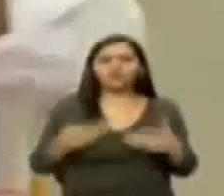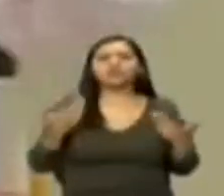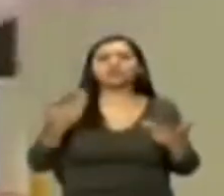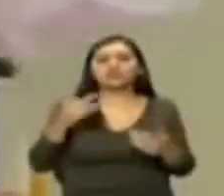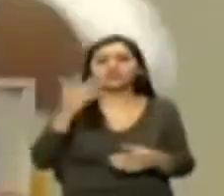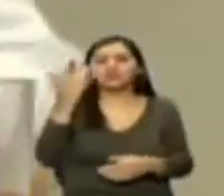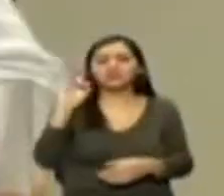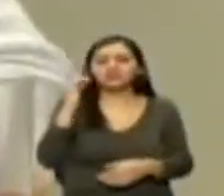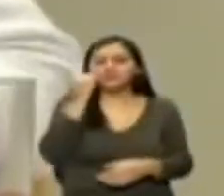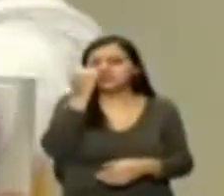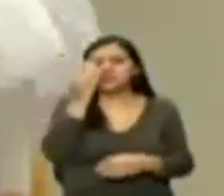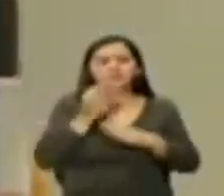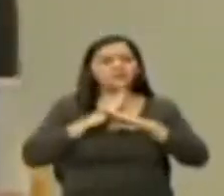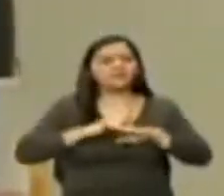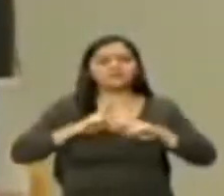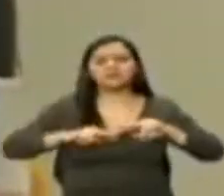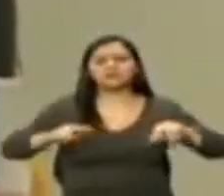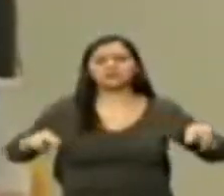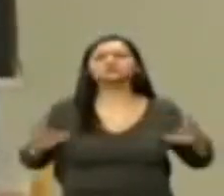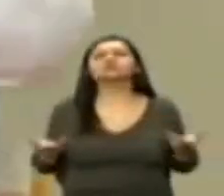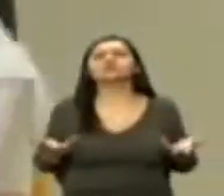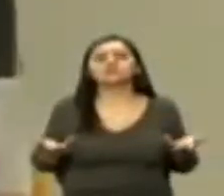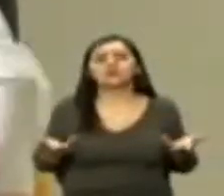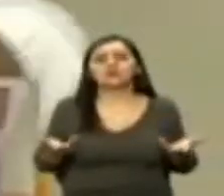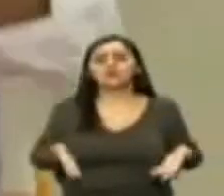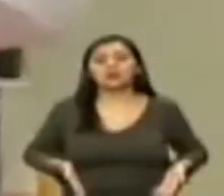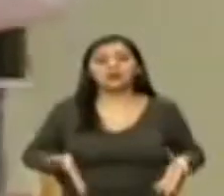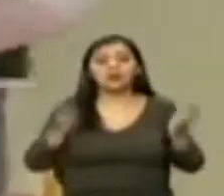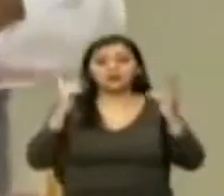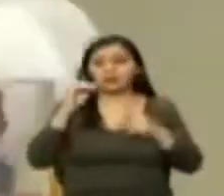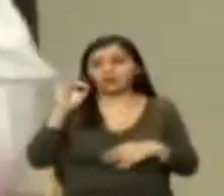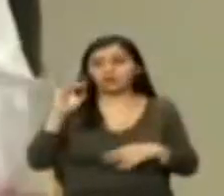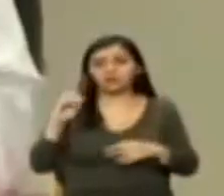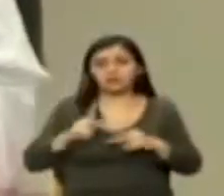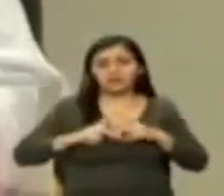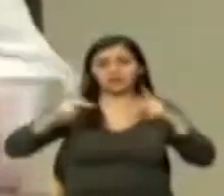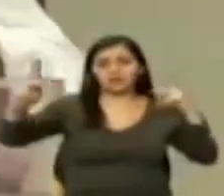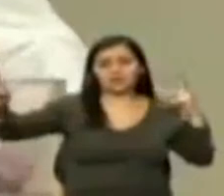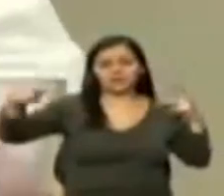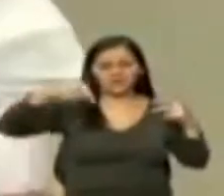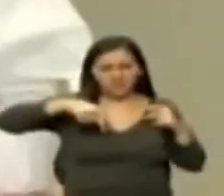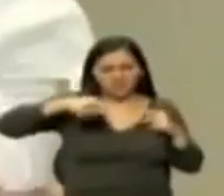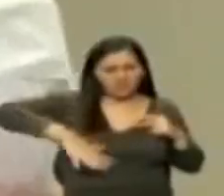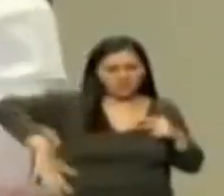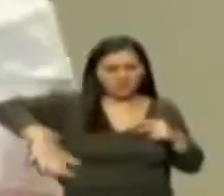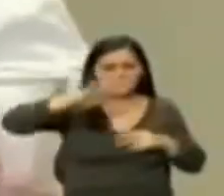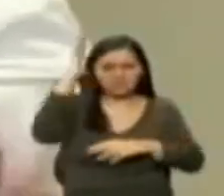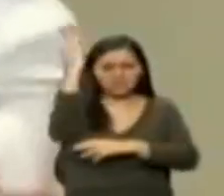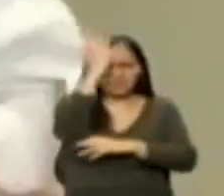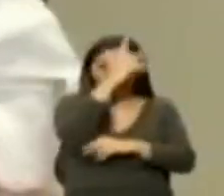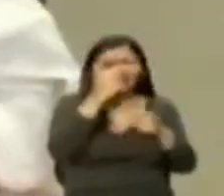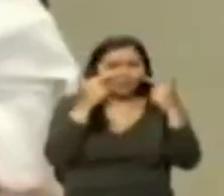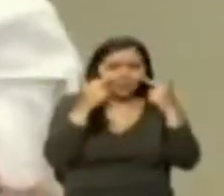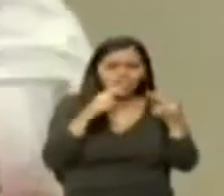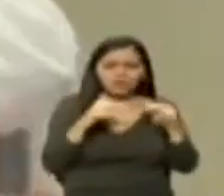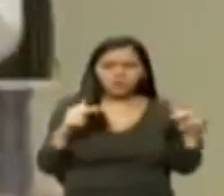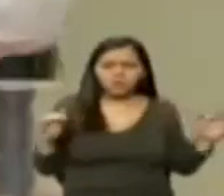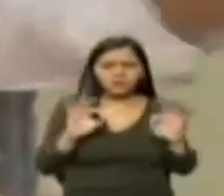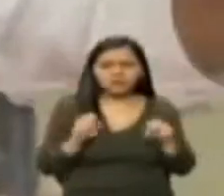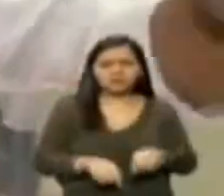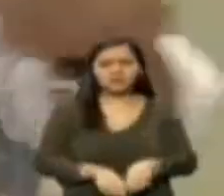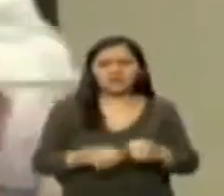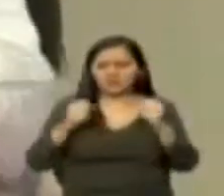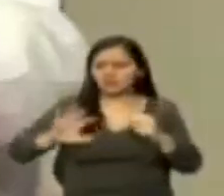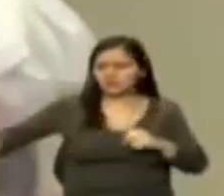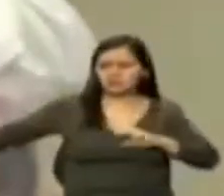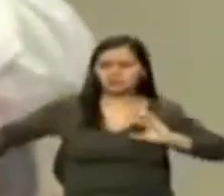los defensores de Pachamama, una carretera de ¿cuánto? 80 kilómetros, en plena selva, sin ningún cuidado ambiental. Con escombreras a